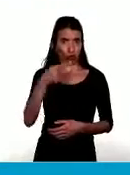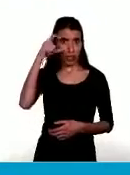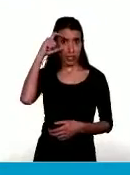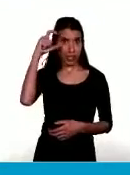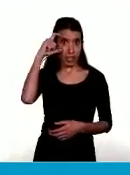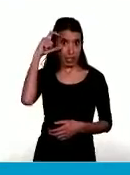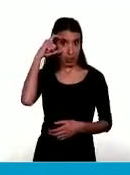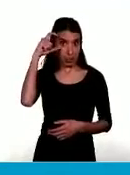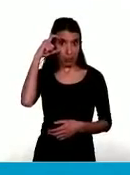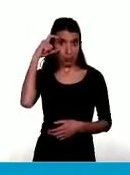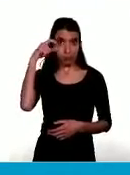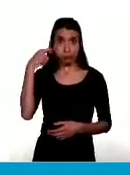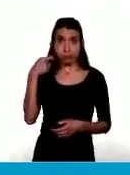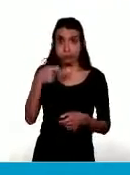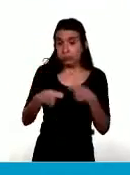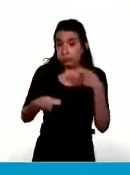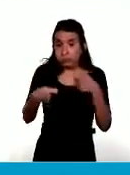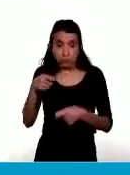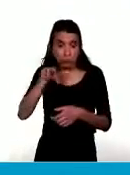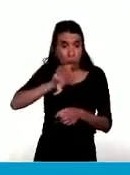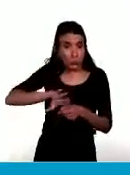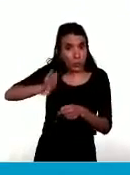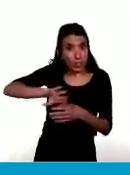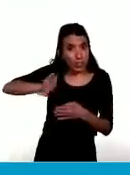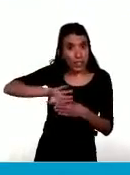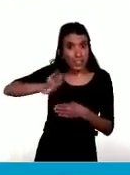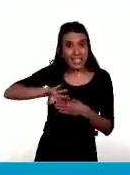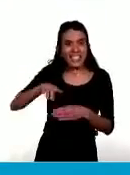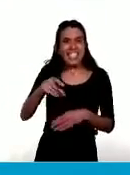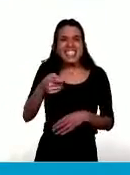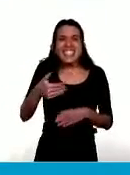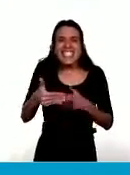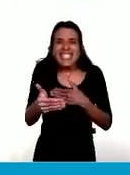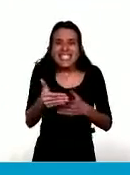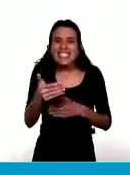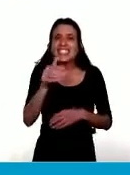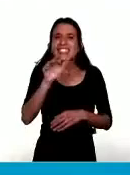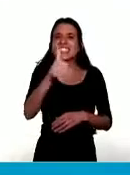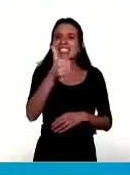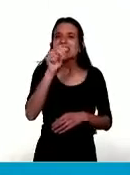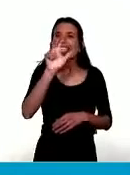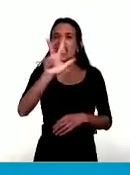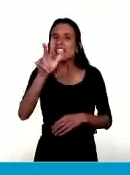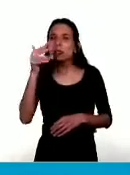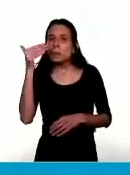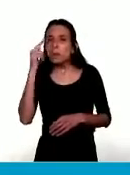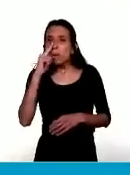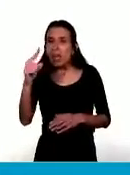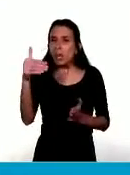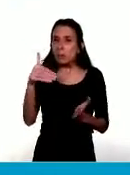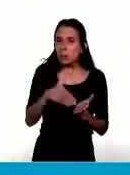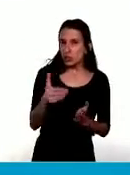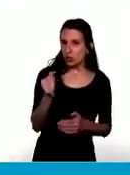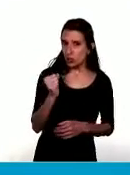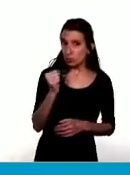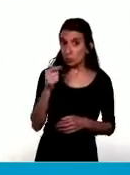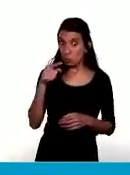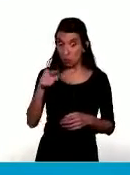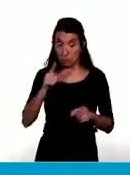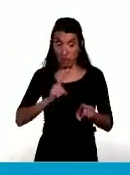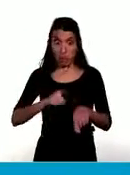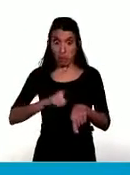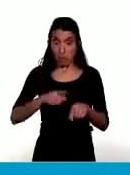votamos un endeudamiento de cerca de 66.000 millones para hacer frente a vencimientos en el primer